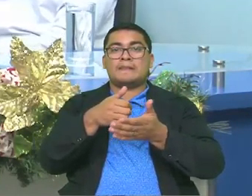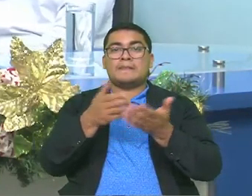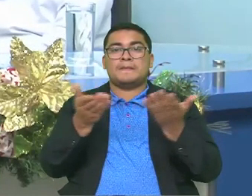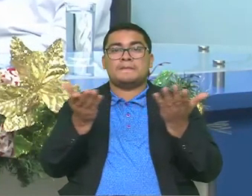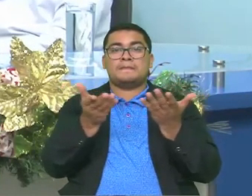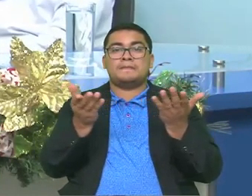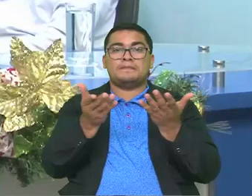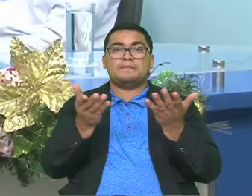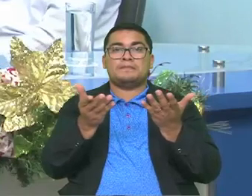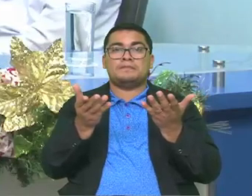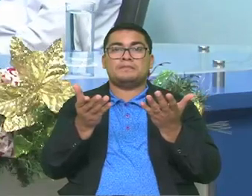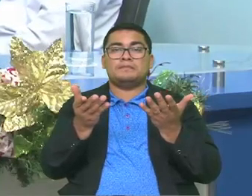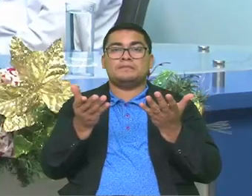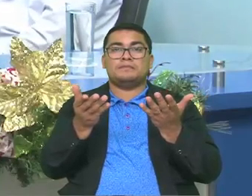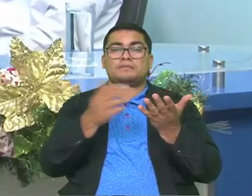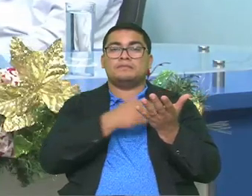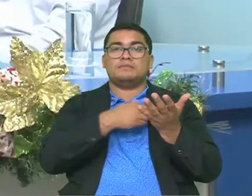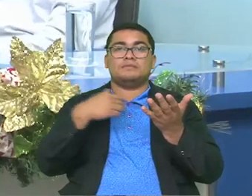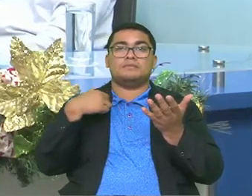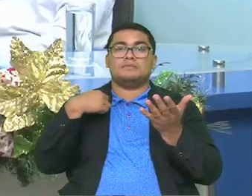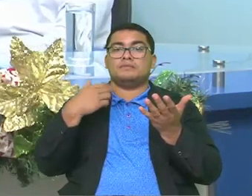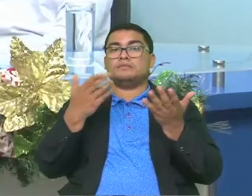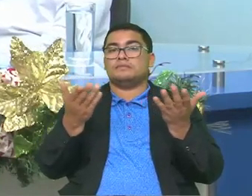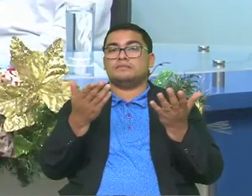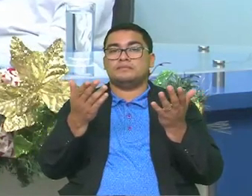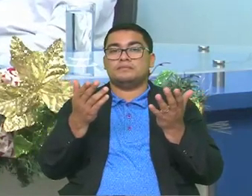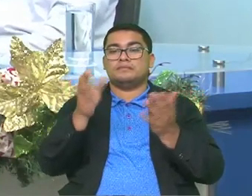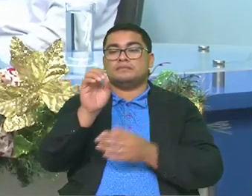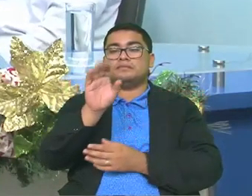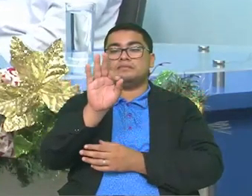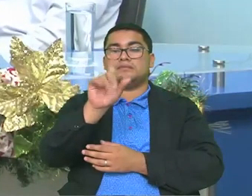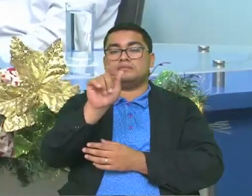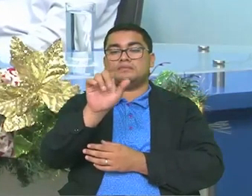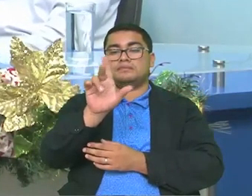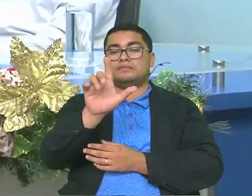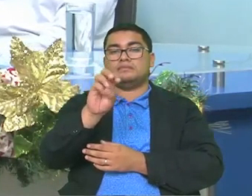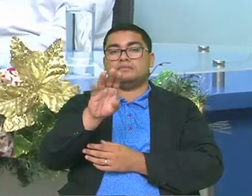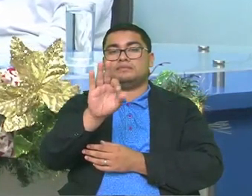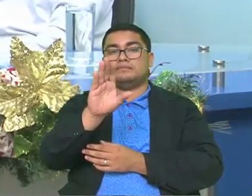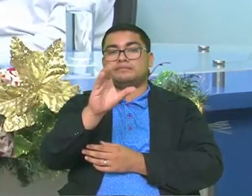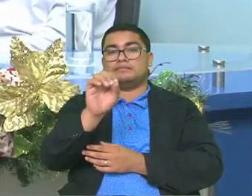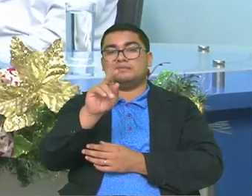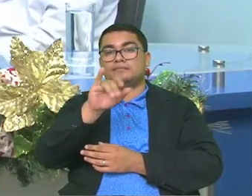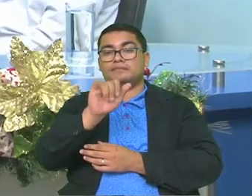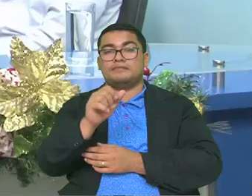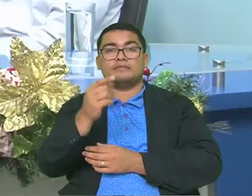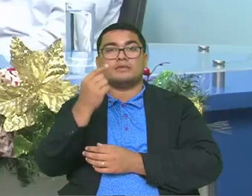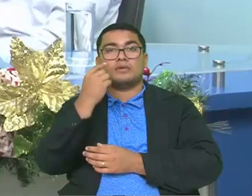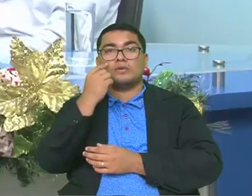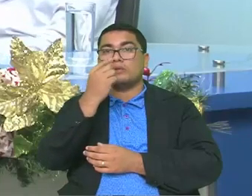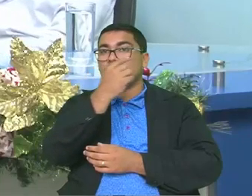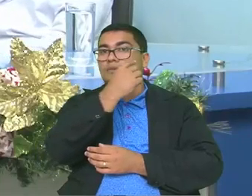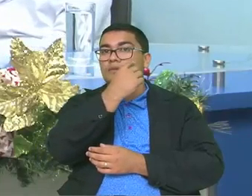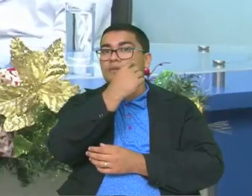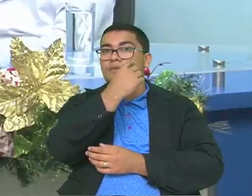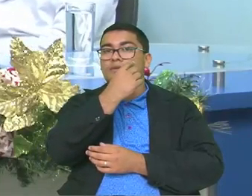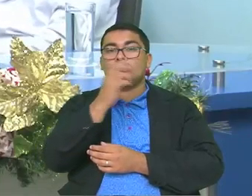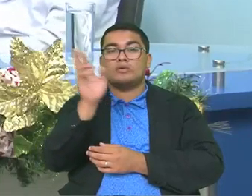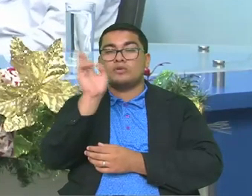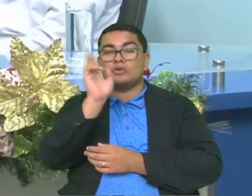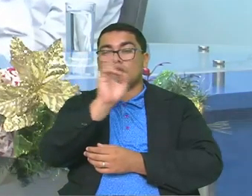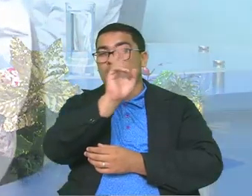bilateral, es decir, afecta a la misma vez ambos ojos. Nosotros vamos a ver en el nervio, en el fondo de ojo, un nervio óptico con pérdida de los bordes, un